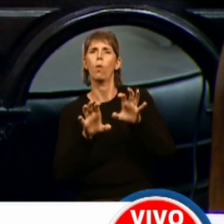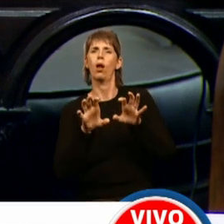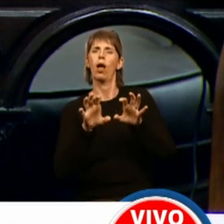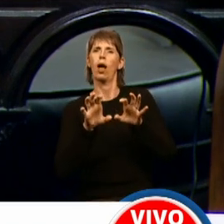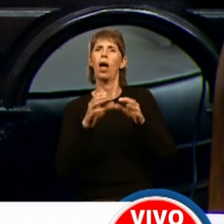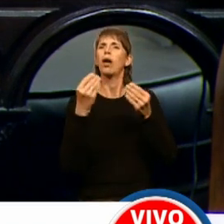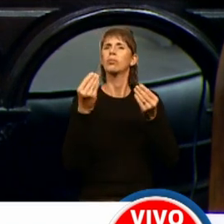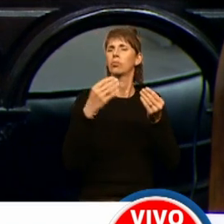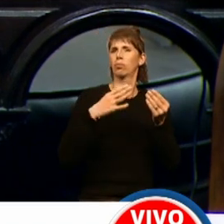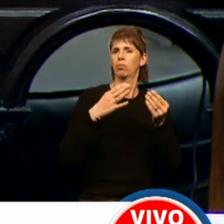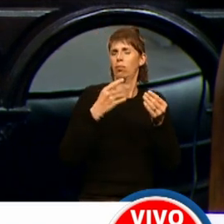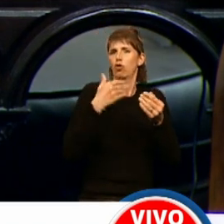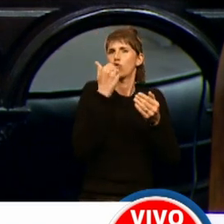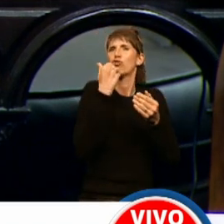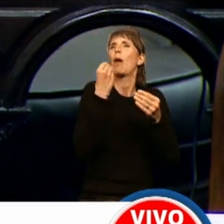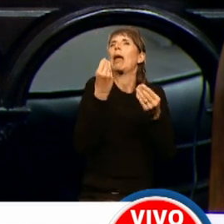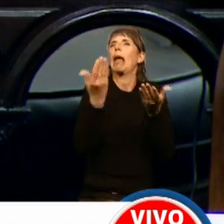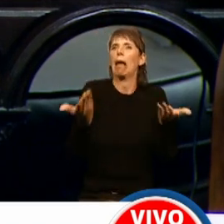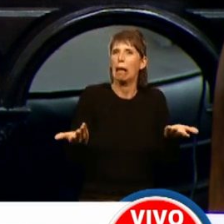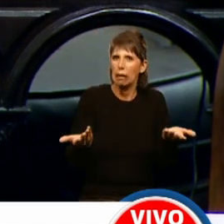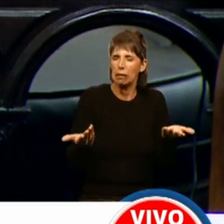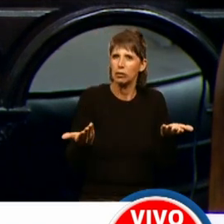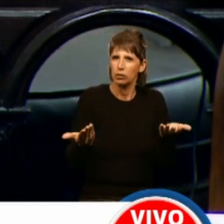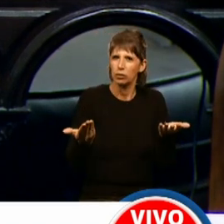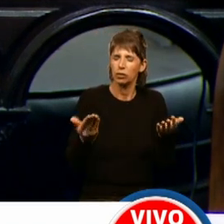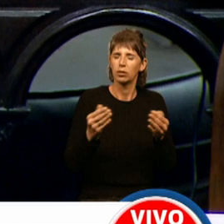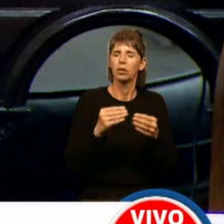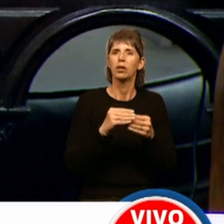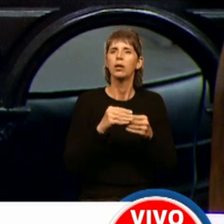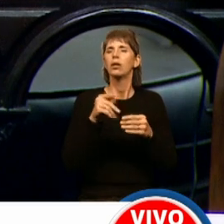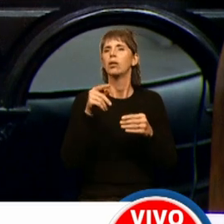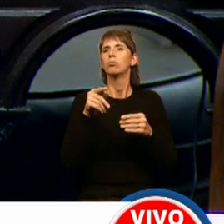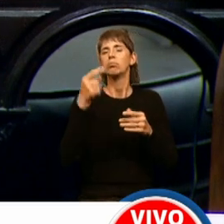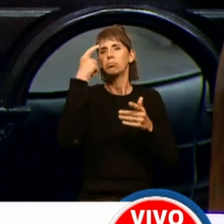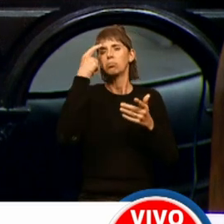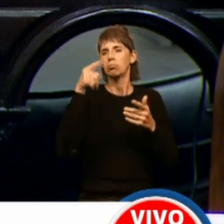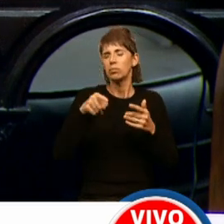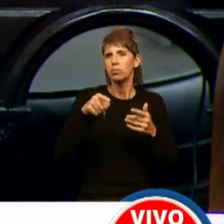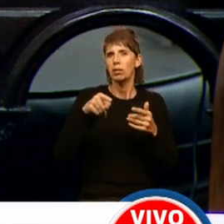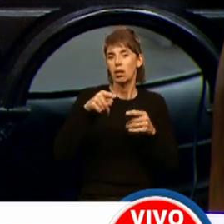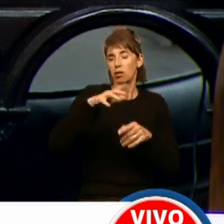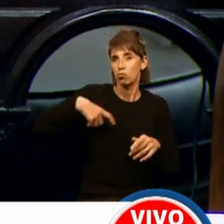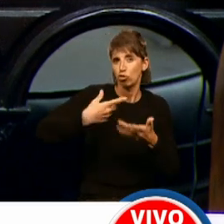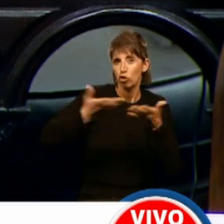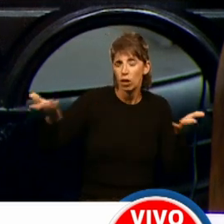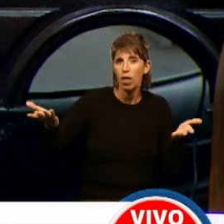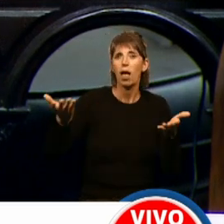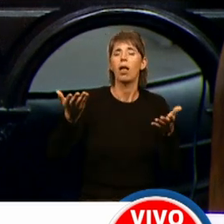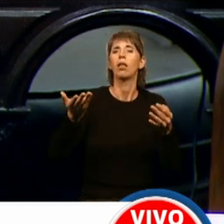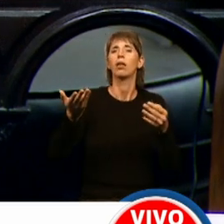nombrado imagínense cuánto daño esa cultura de esa sociedad